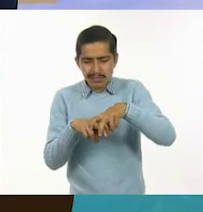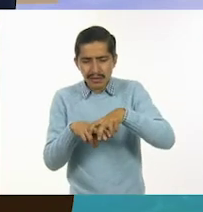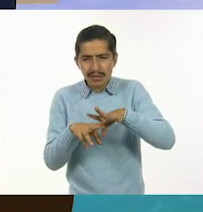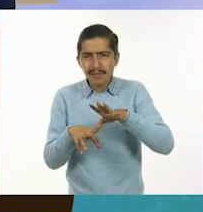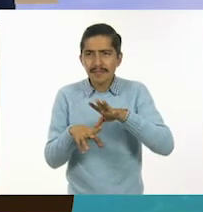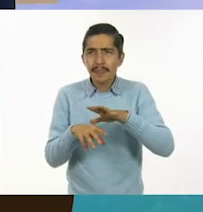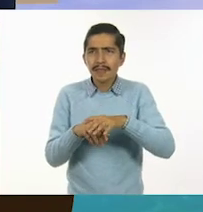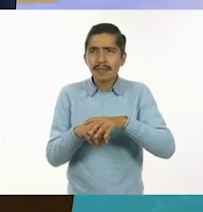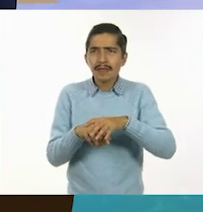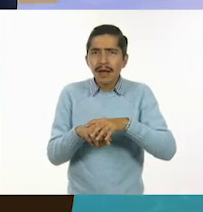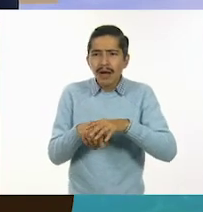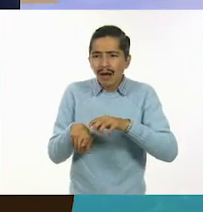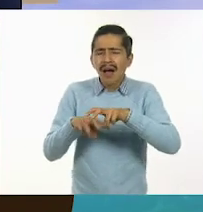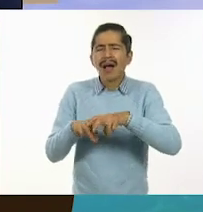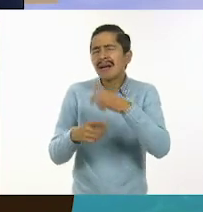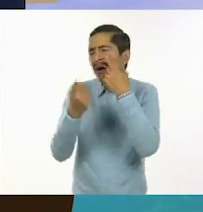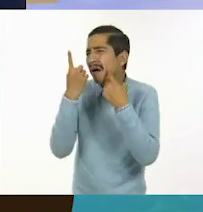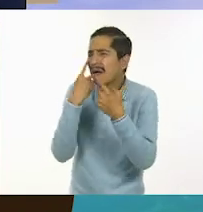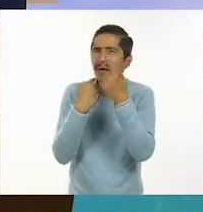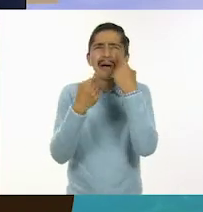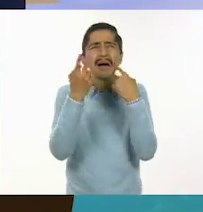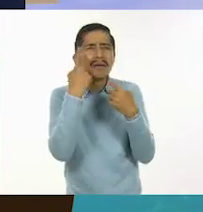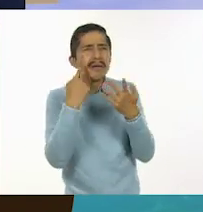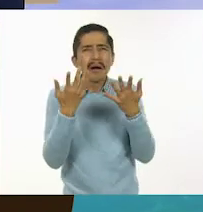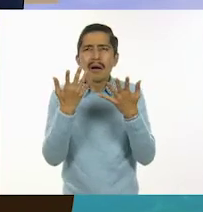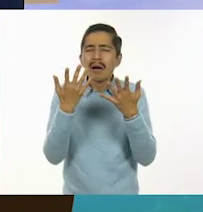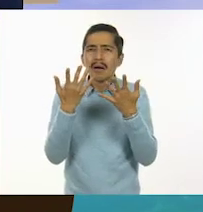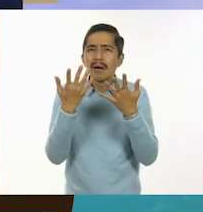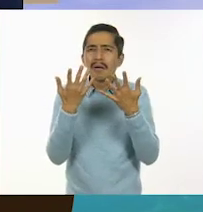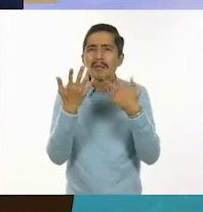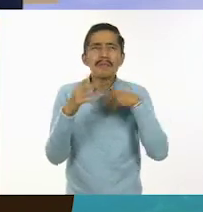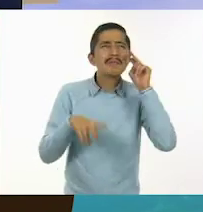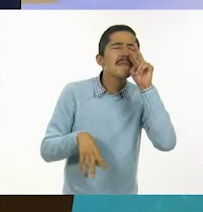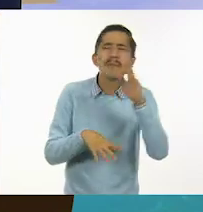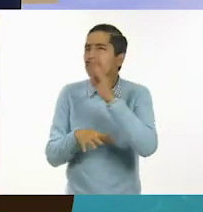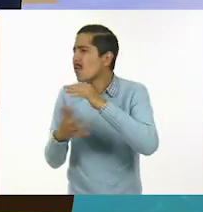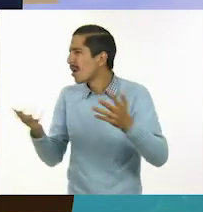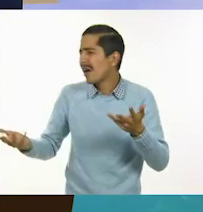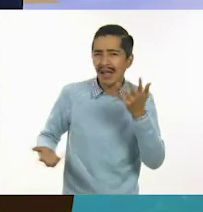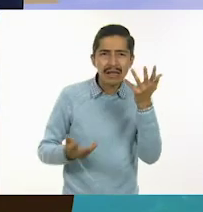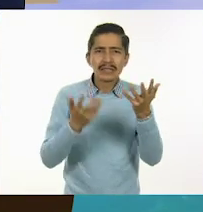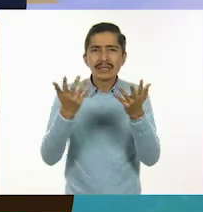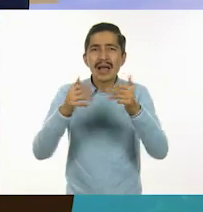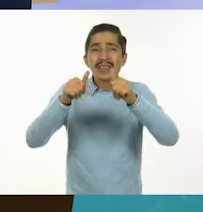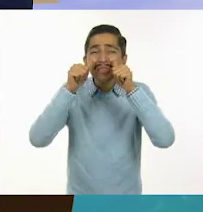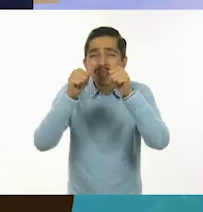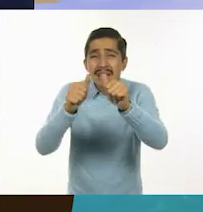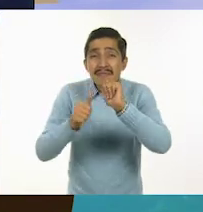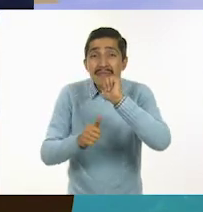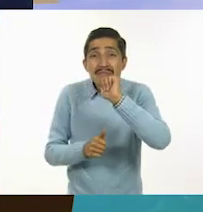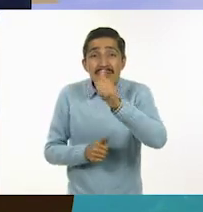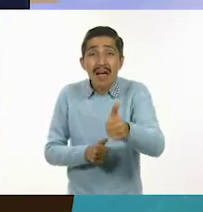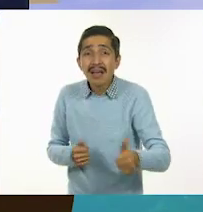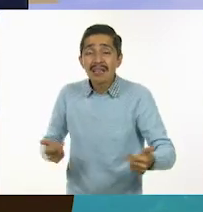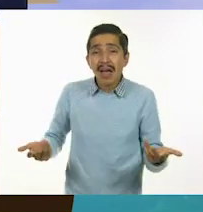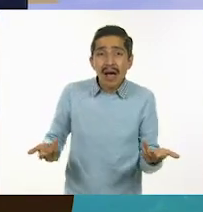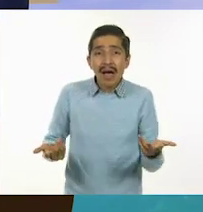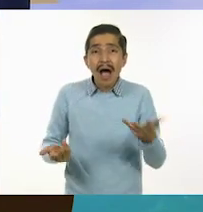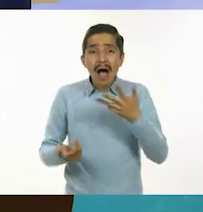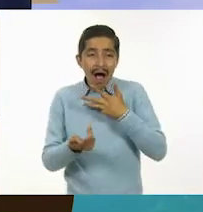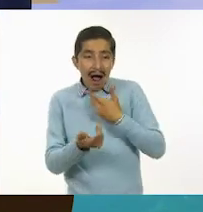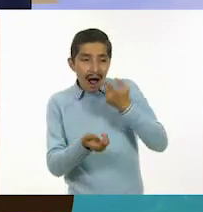Enrique estaba tan ocupado en llorar que no tenía ojos para mirar. No ponía atención en lo